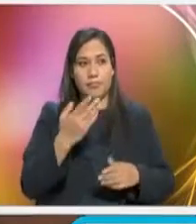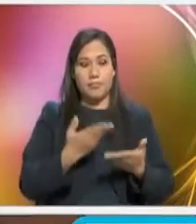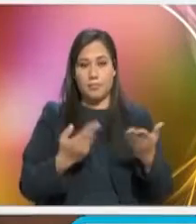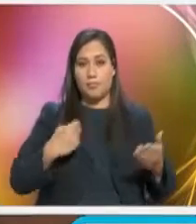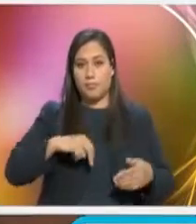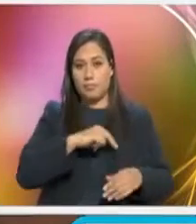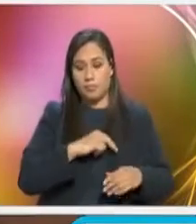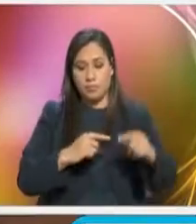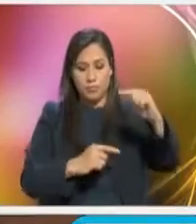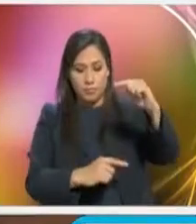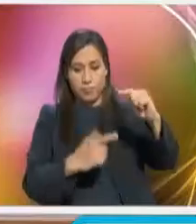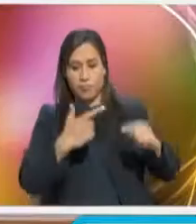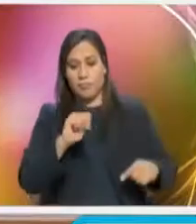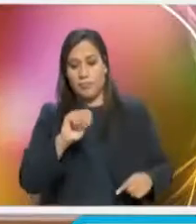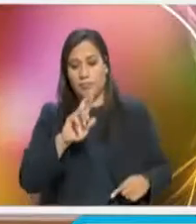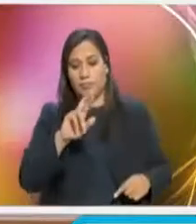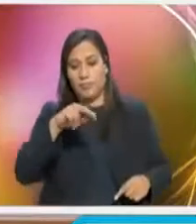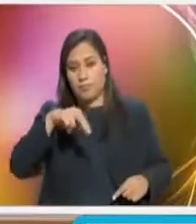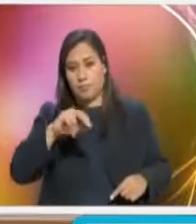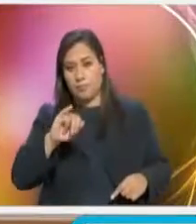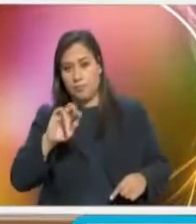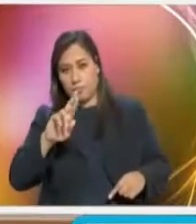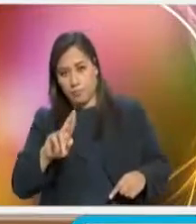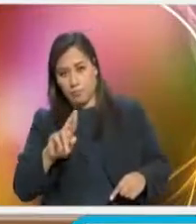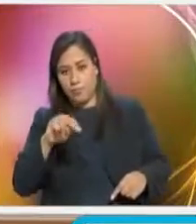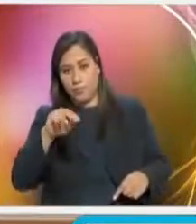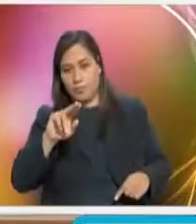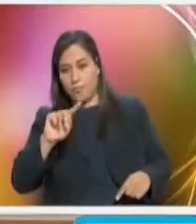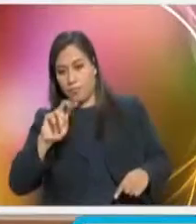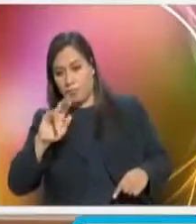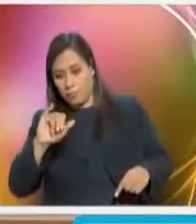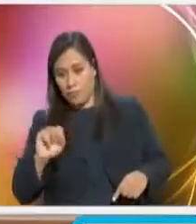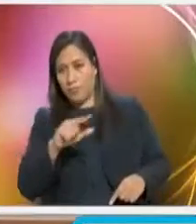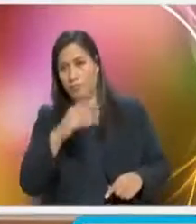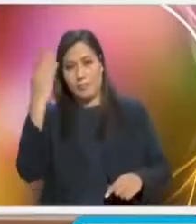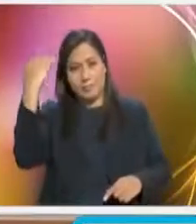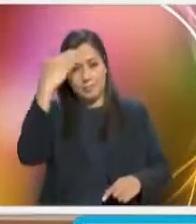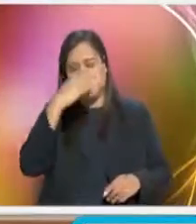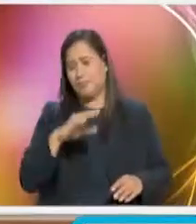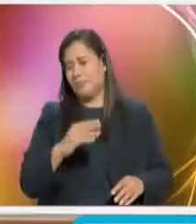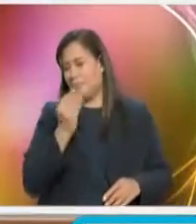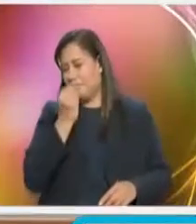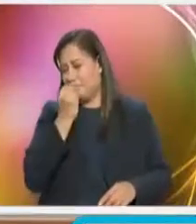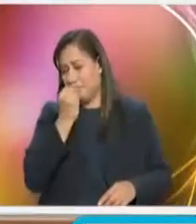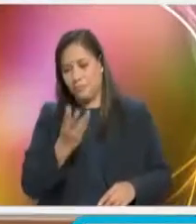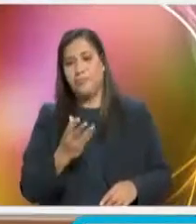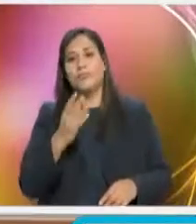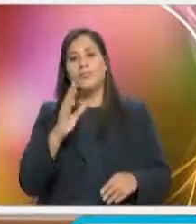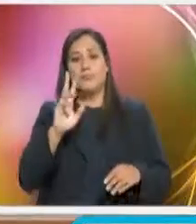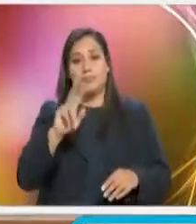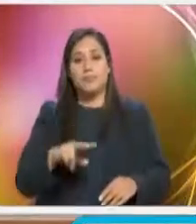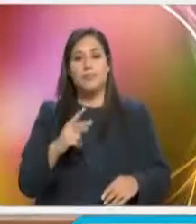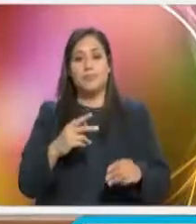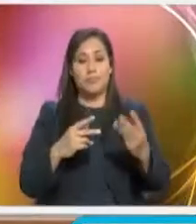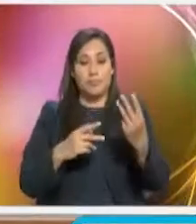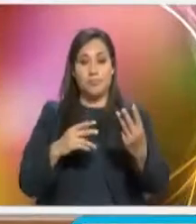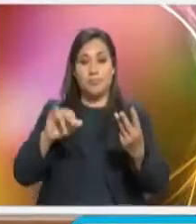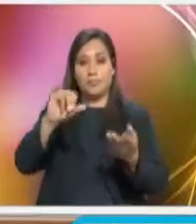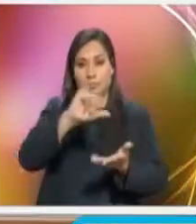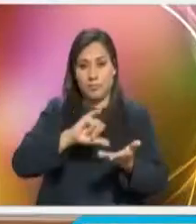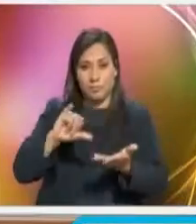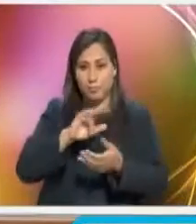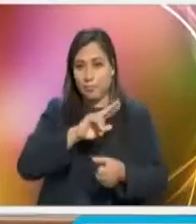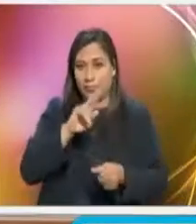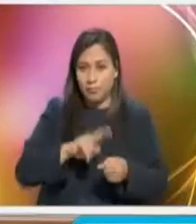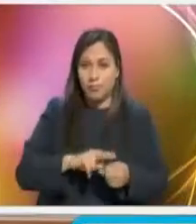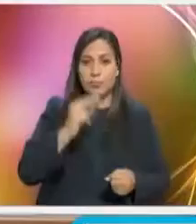esta opción de Garnier Nutrice, estos tintes que son una verdadera maravilla, estos tintes que tienen 3 aceites naturales, aceites